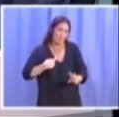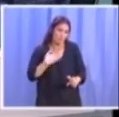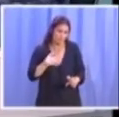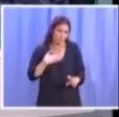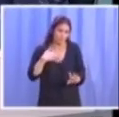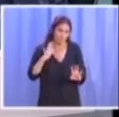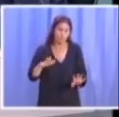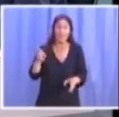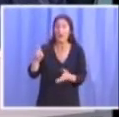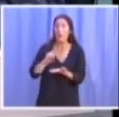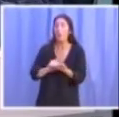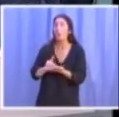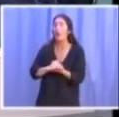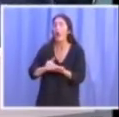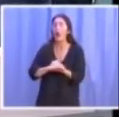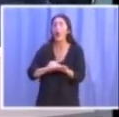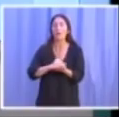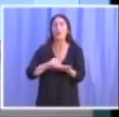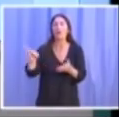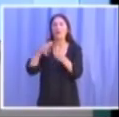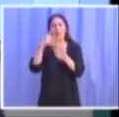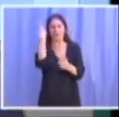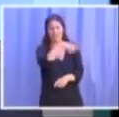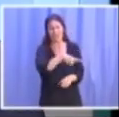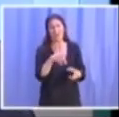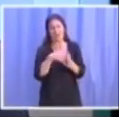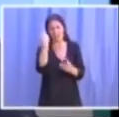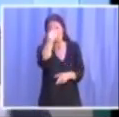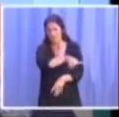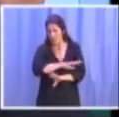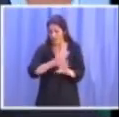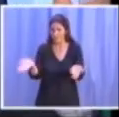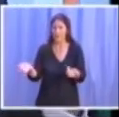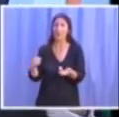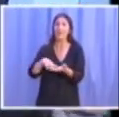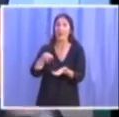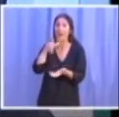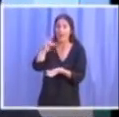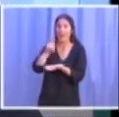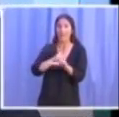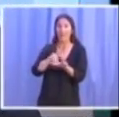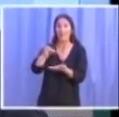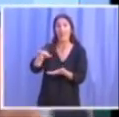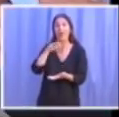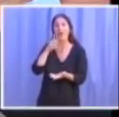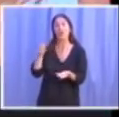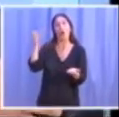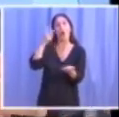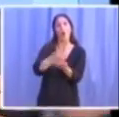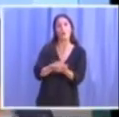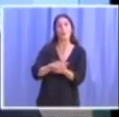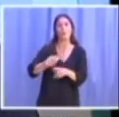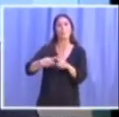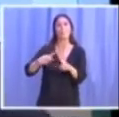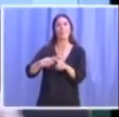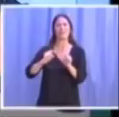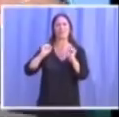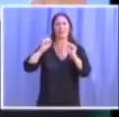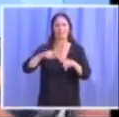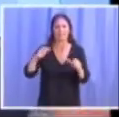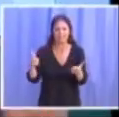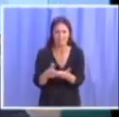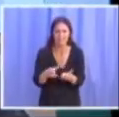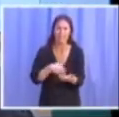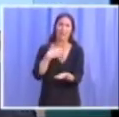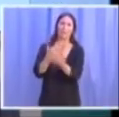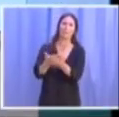mentiras. Que los datos los son los que lo dejan saben. En evidencia. Sí, los granadinos lo saben. Y por eso, cuando esta mañana usted llega otra vez media hora tarde a una reunión y otra vez pide,